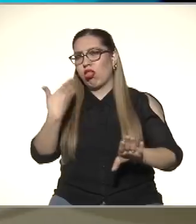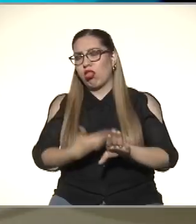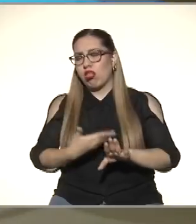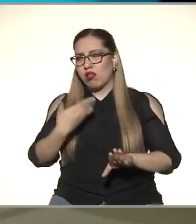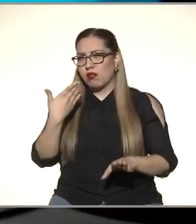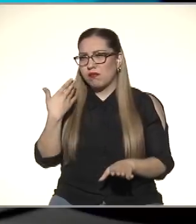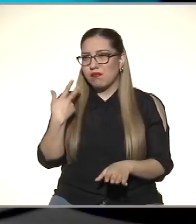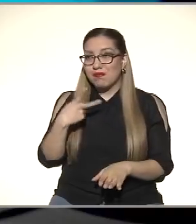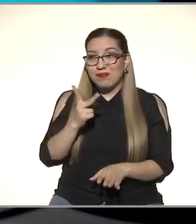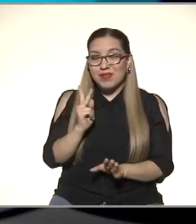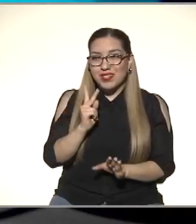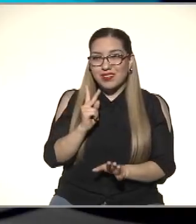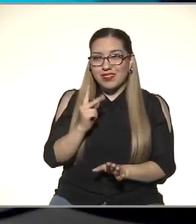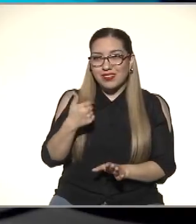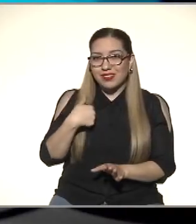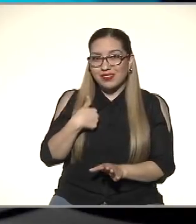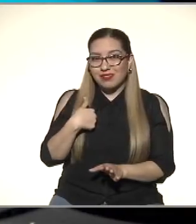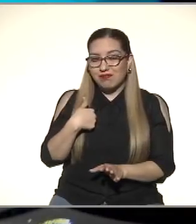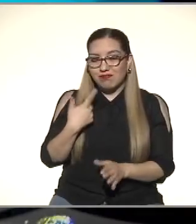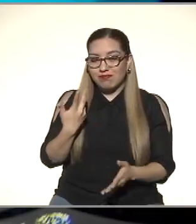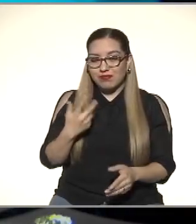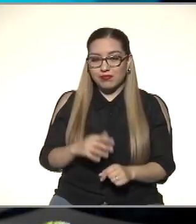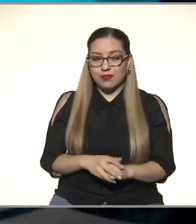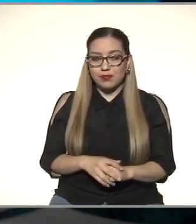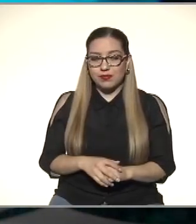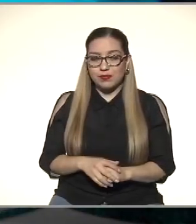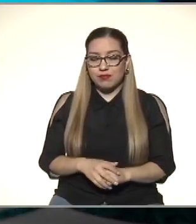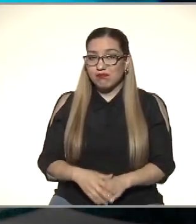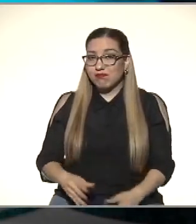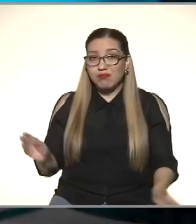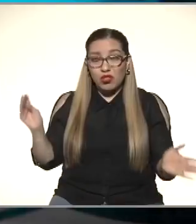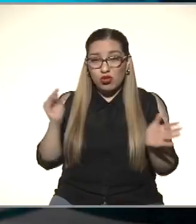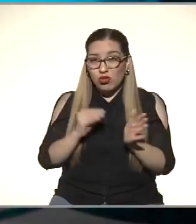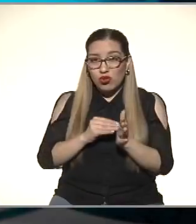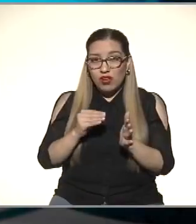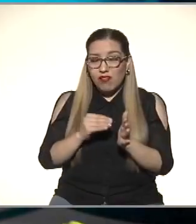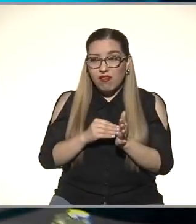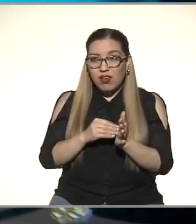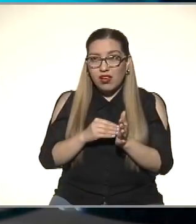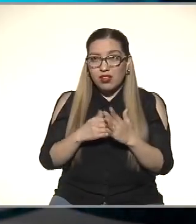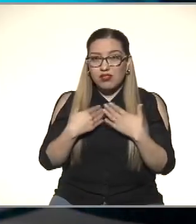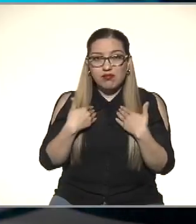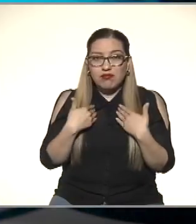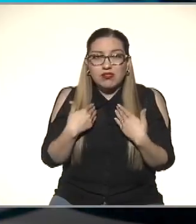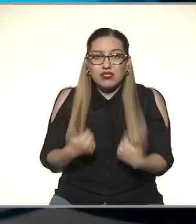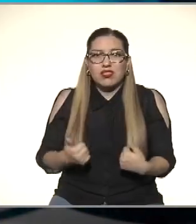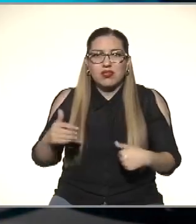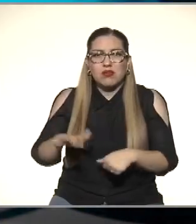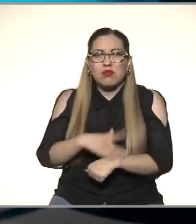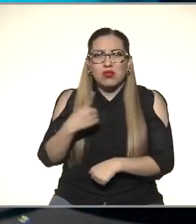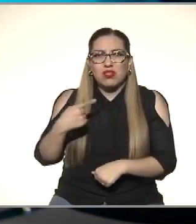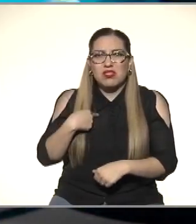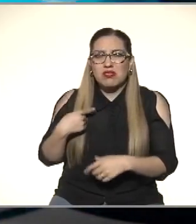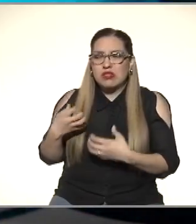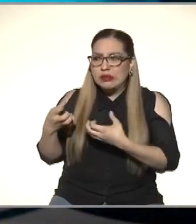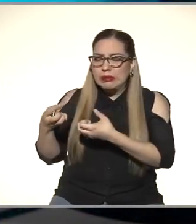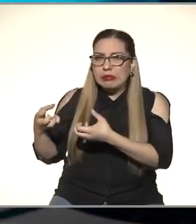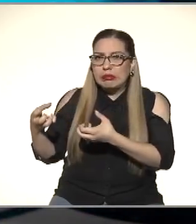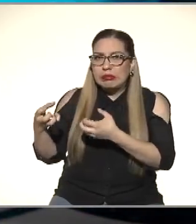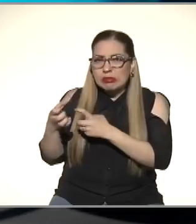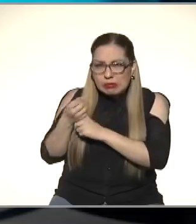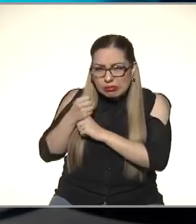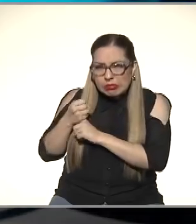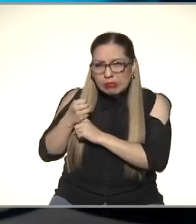no supe, o sea, no sé hasta el momento el por qué me aferraba tanto a esa persona. Cuando mi hijo